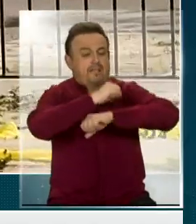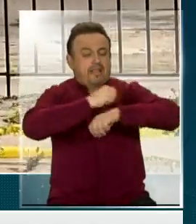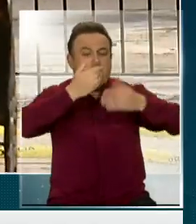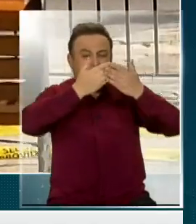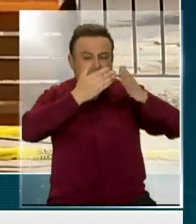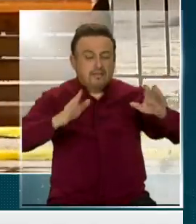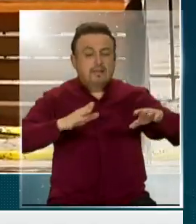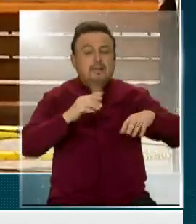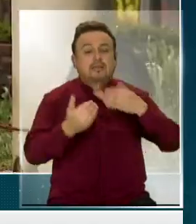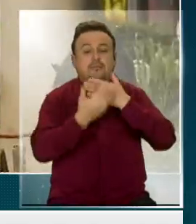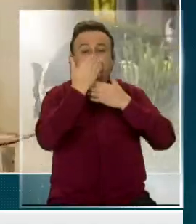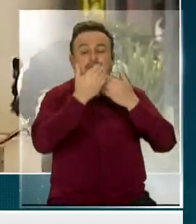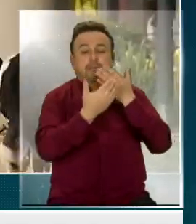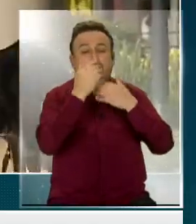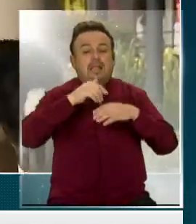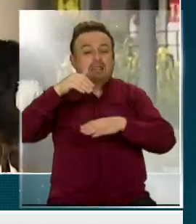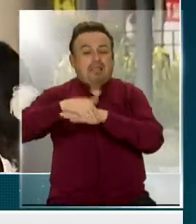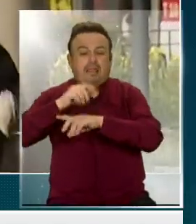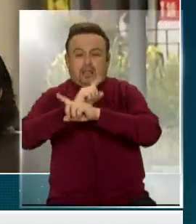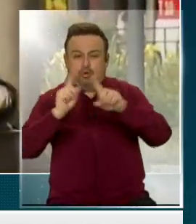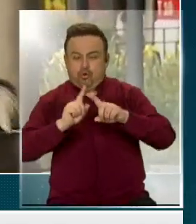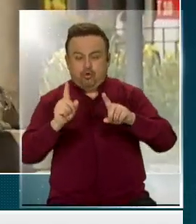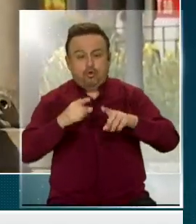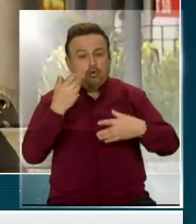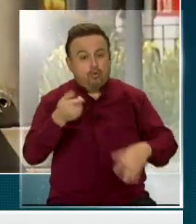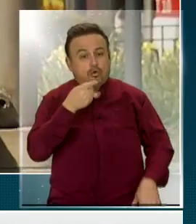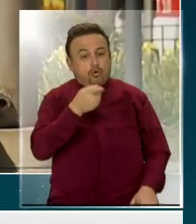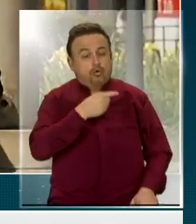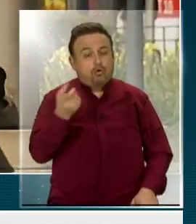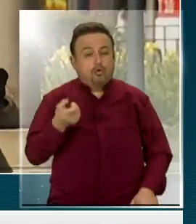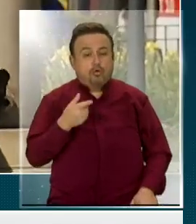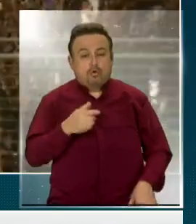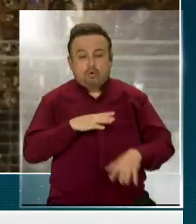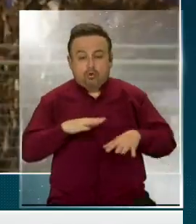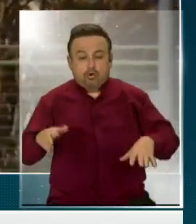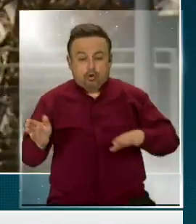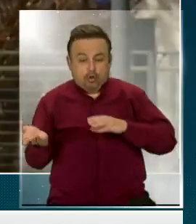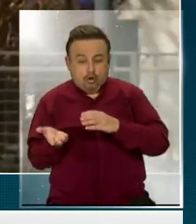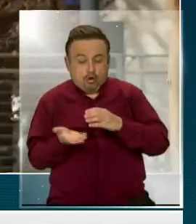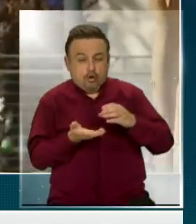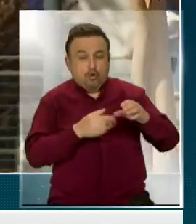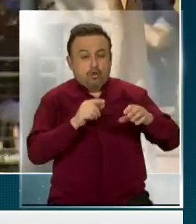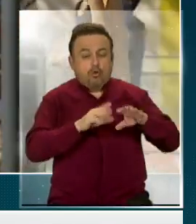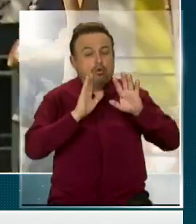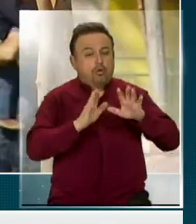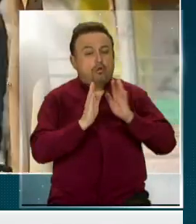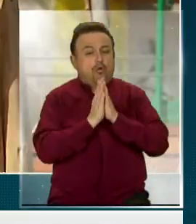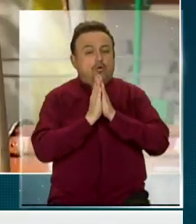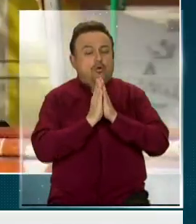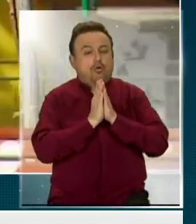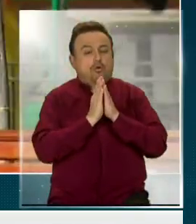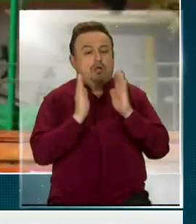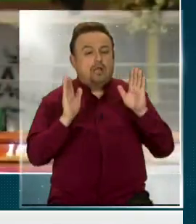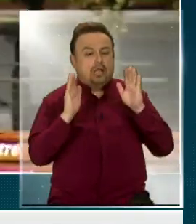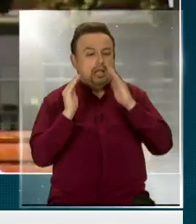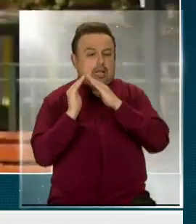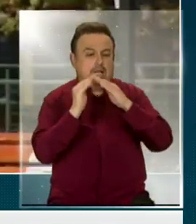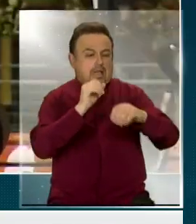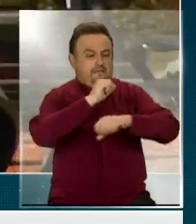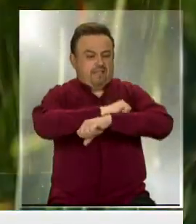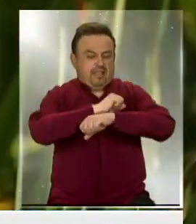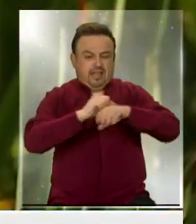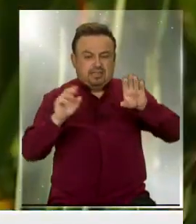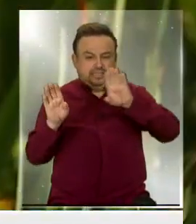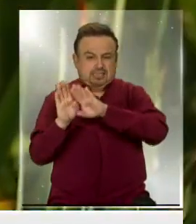ventanas temprano en la mañana, pero no en las tardes. Si usted va a jardinear o corta el pasto, por favor, trate de mantener cerradas las ventanas de su